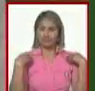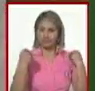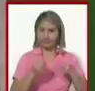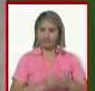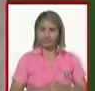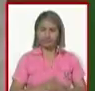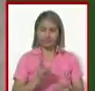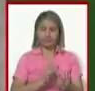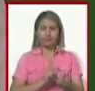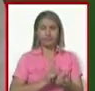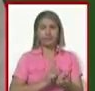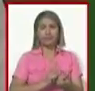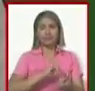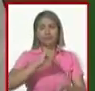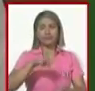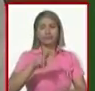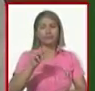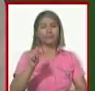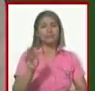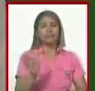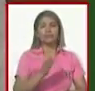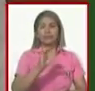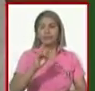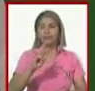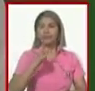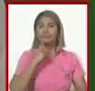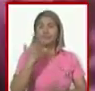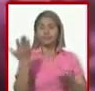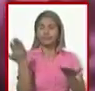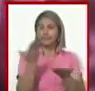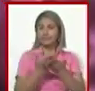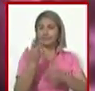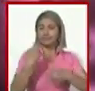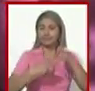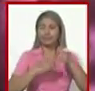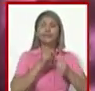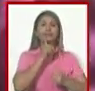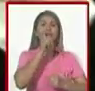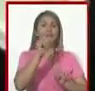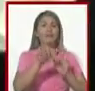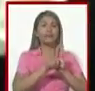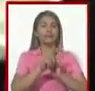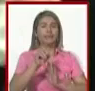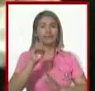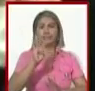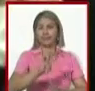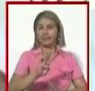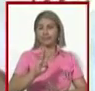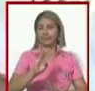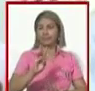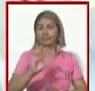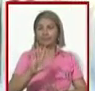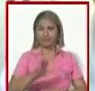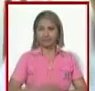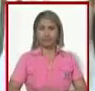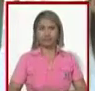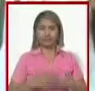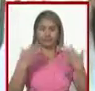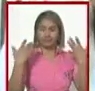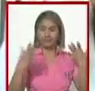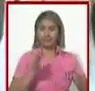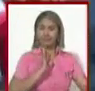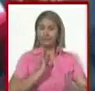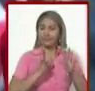Salud, con el doctor Juan Carlos Calimonte, que viene a ver los problemas de seguro de la ley 475. Y hemos